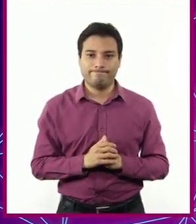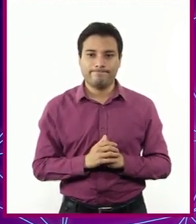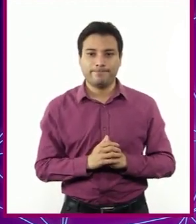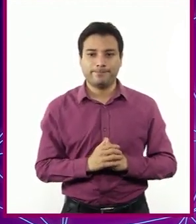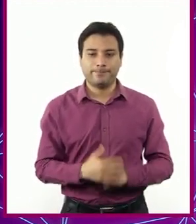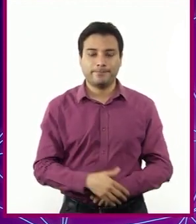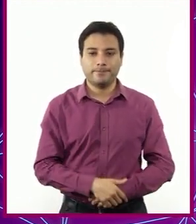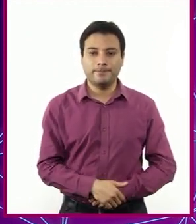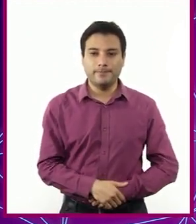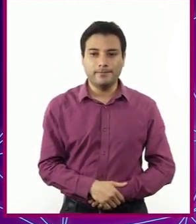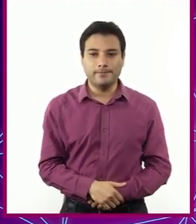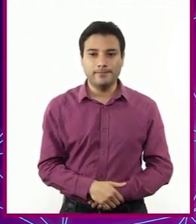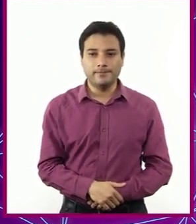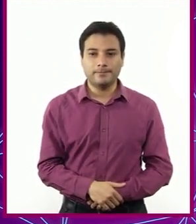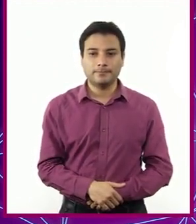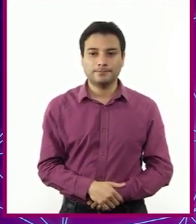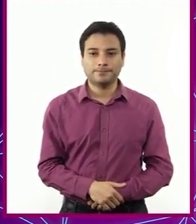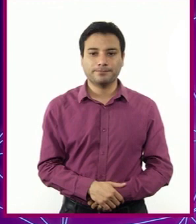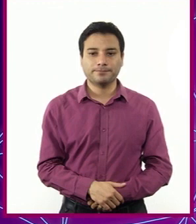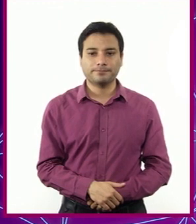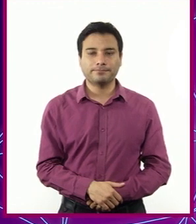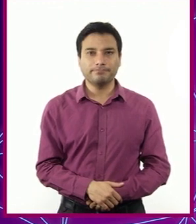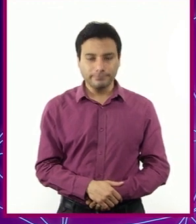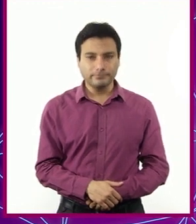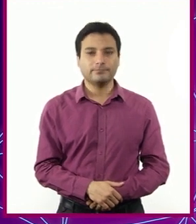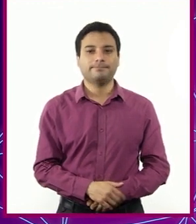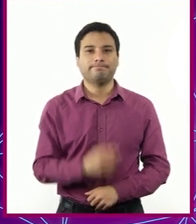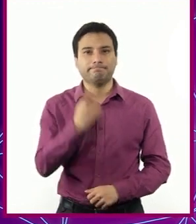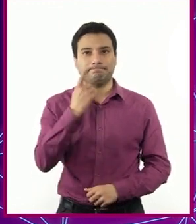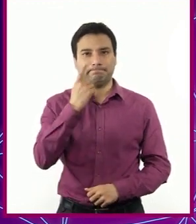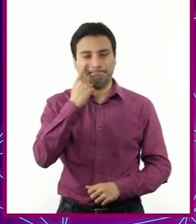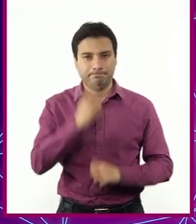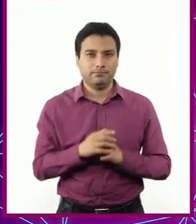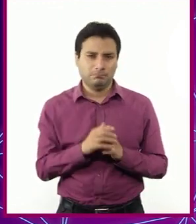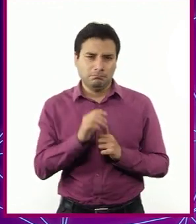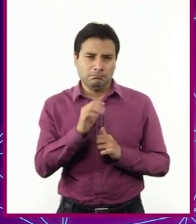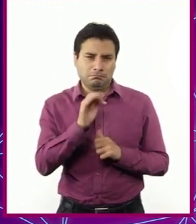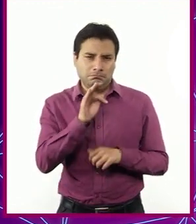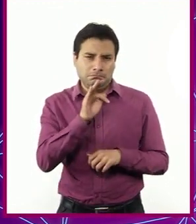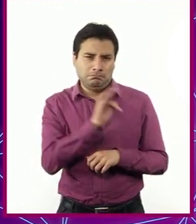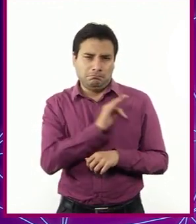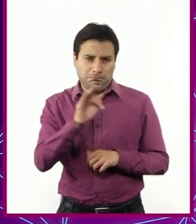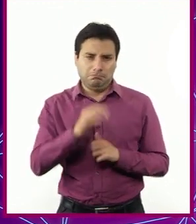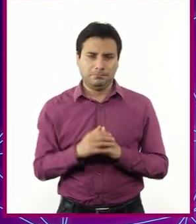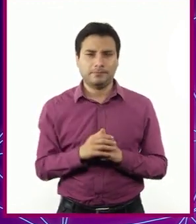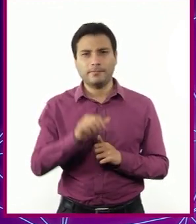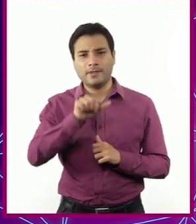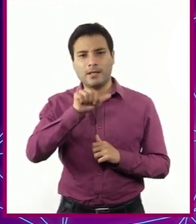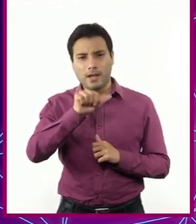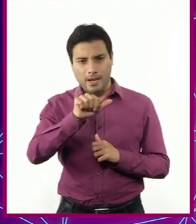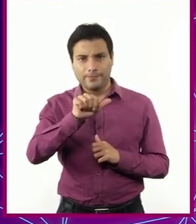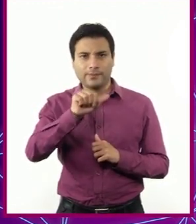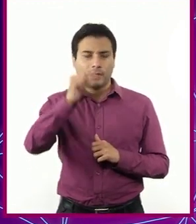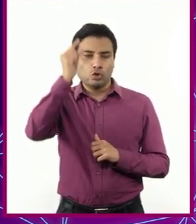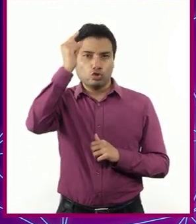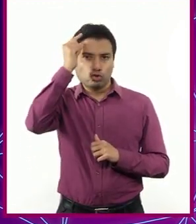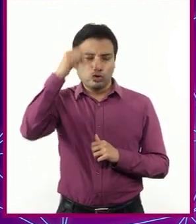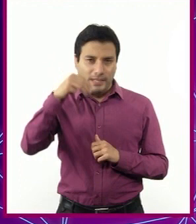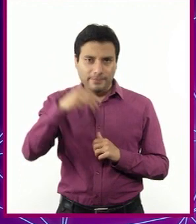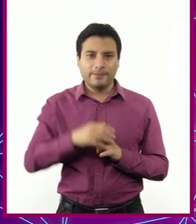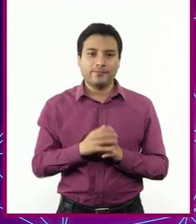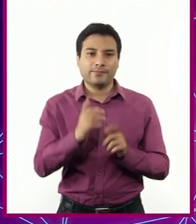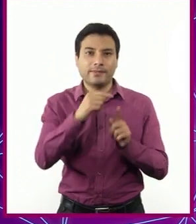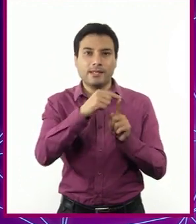1. Por otro lado, podemos aplicar la generalización de a la m entre